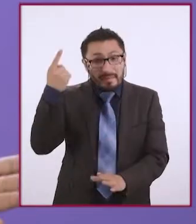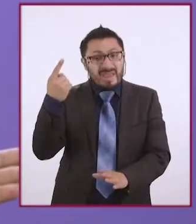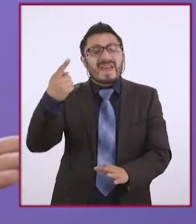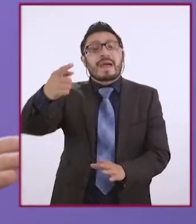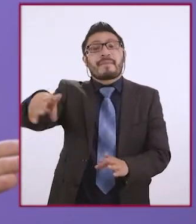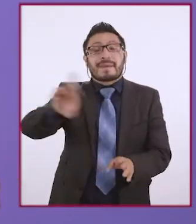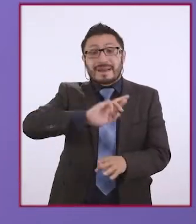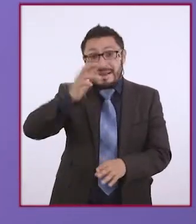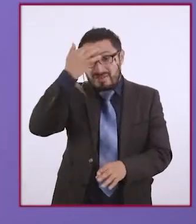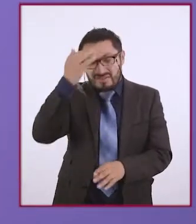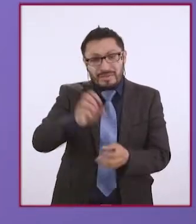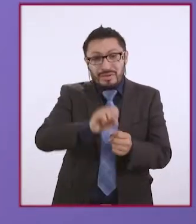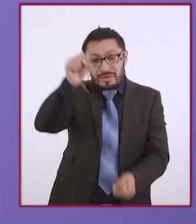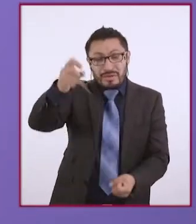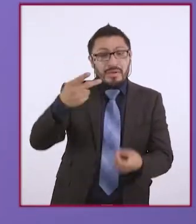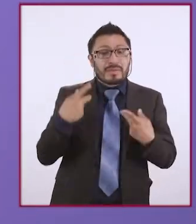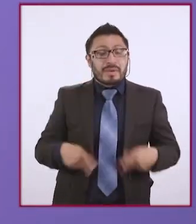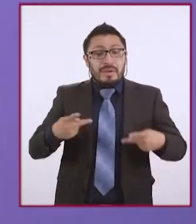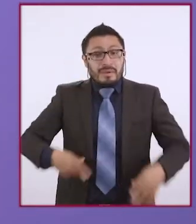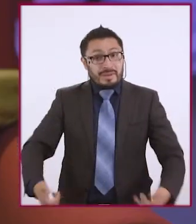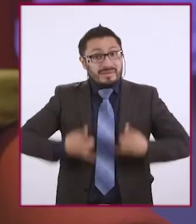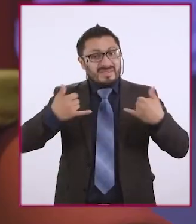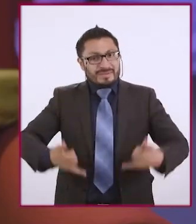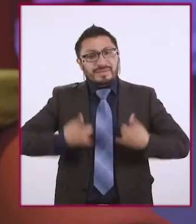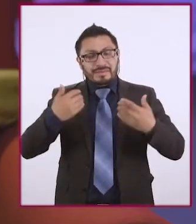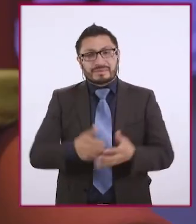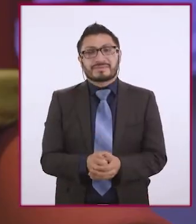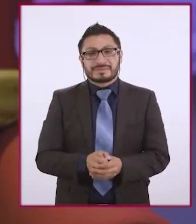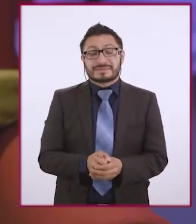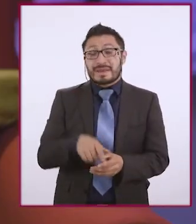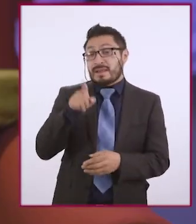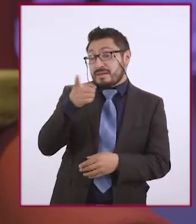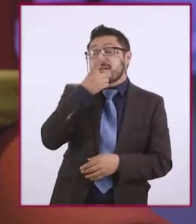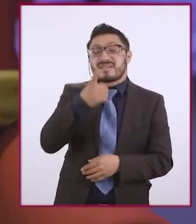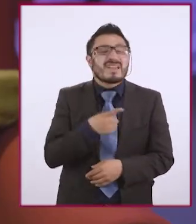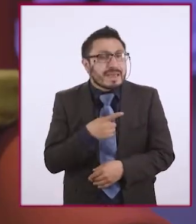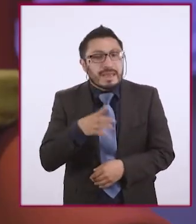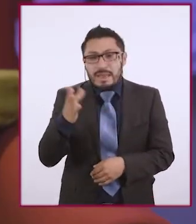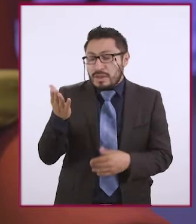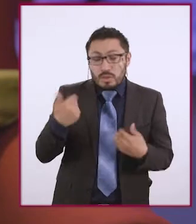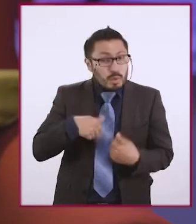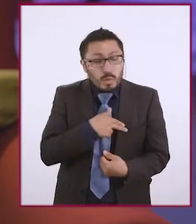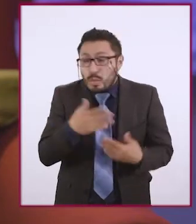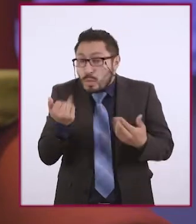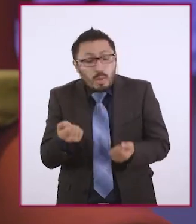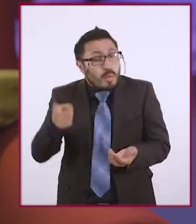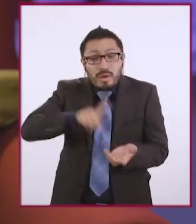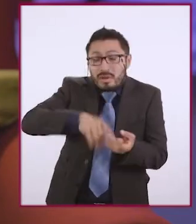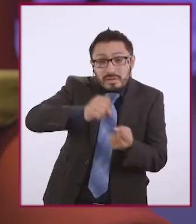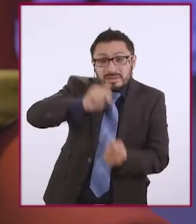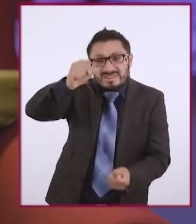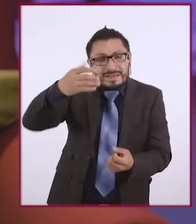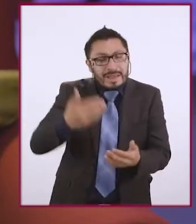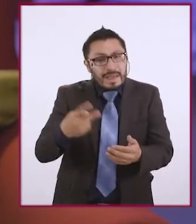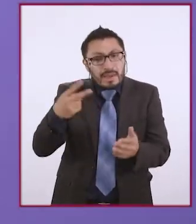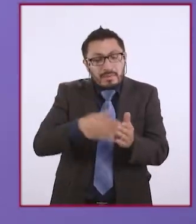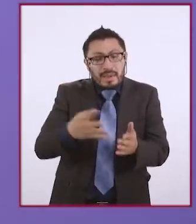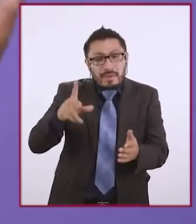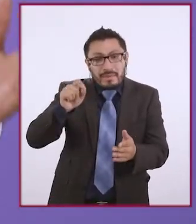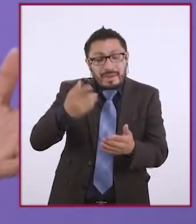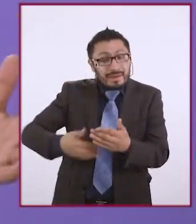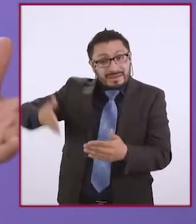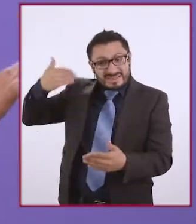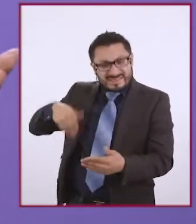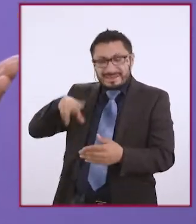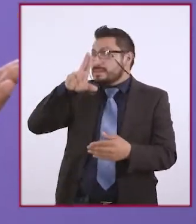reconoce en la Constitución como personas jóvenes. ¿Me estás diciendo que no aparecemos en la Constitución antes del 2020?